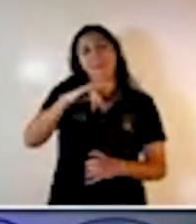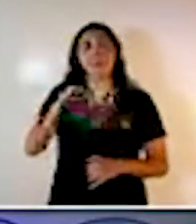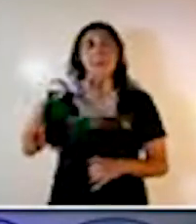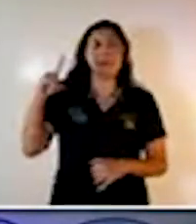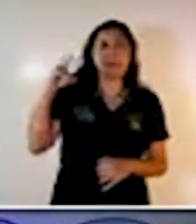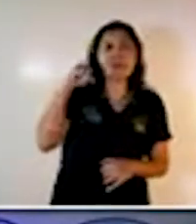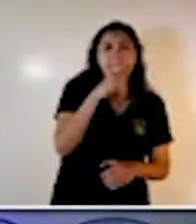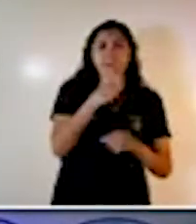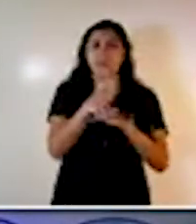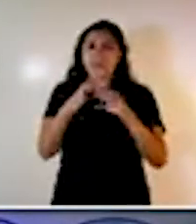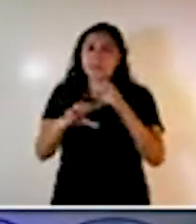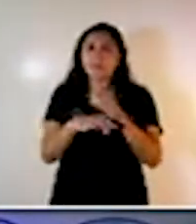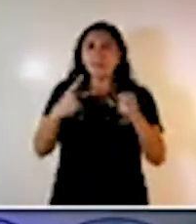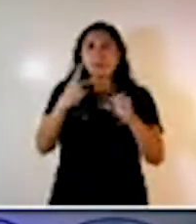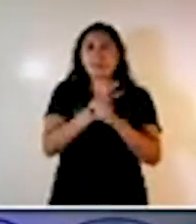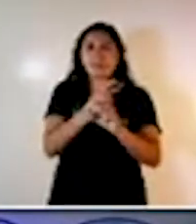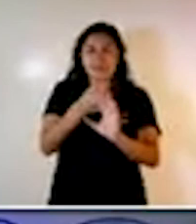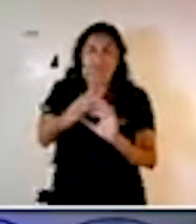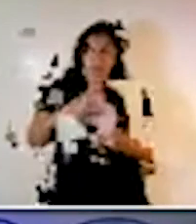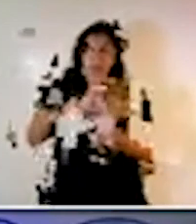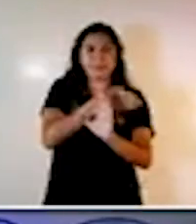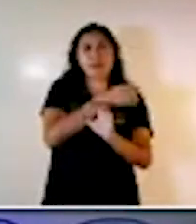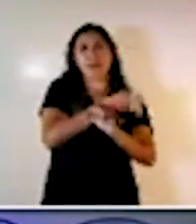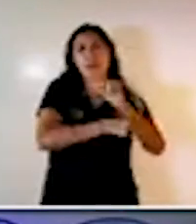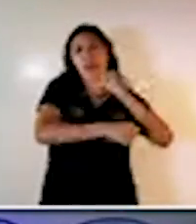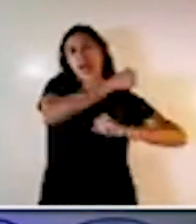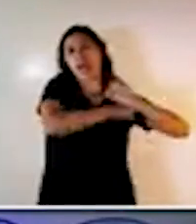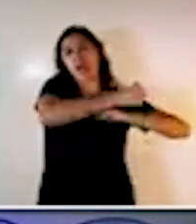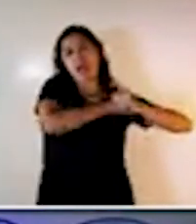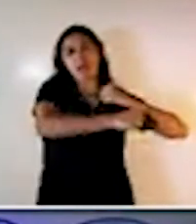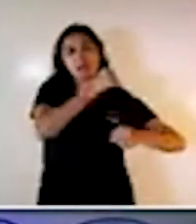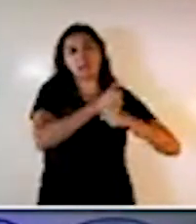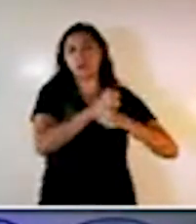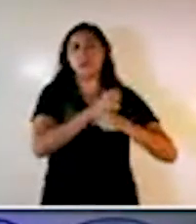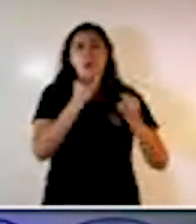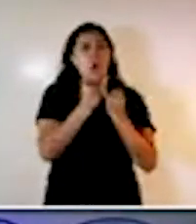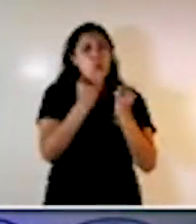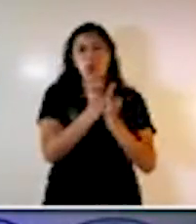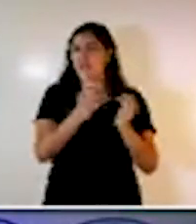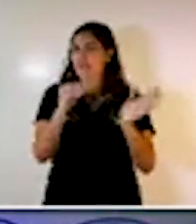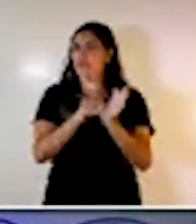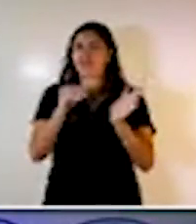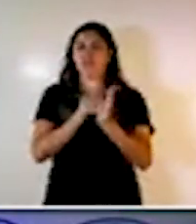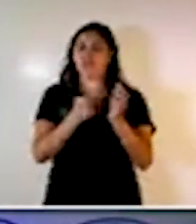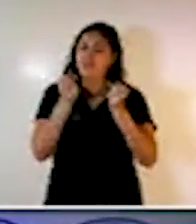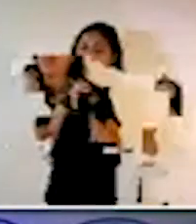realiza en las universidades públicas mexicanas, donde a pesar de las